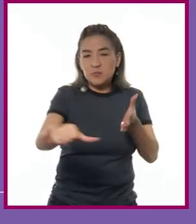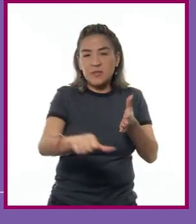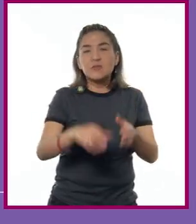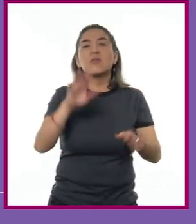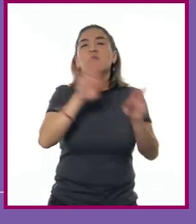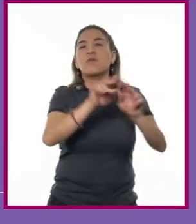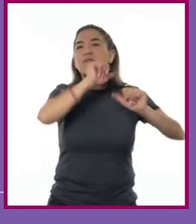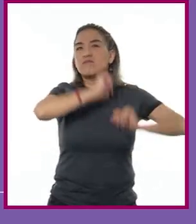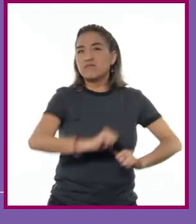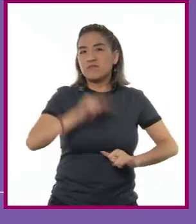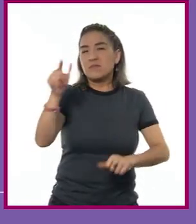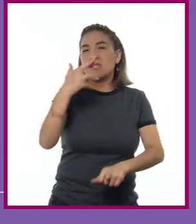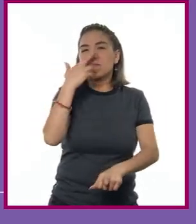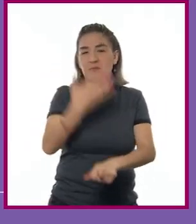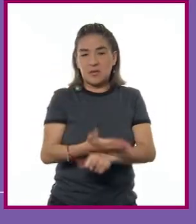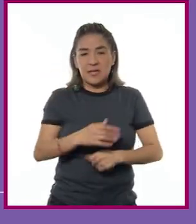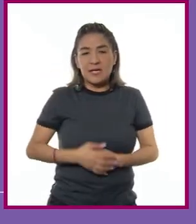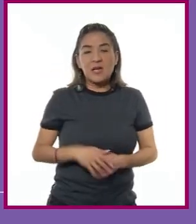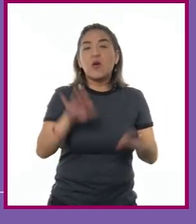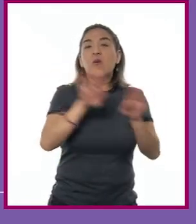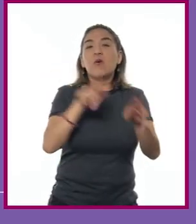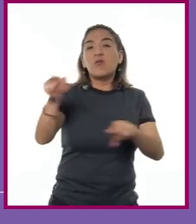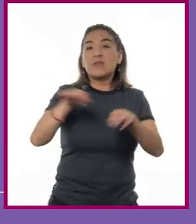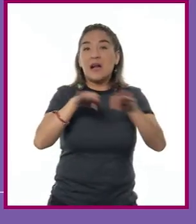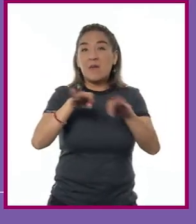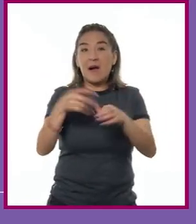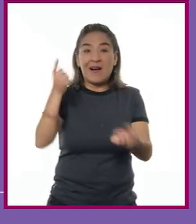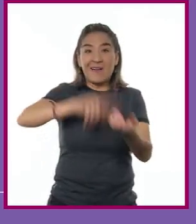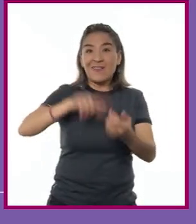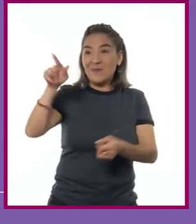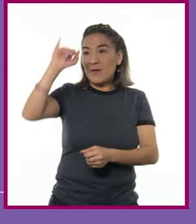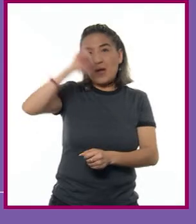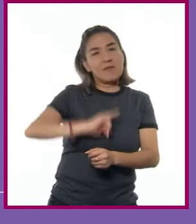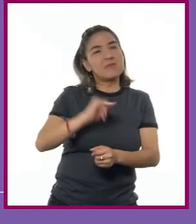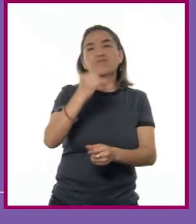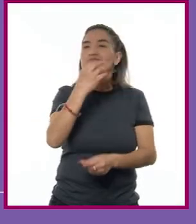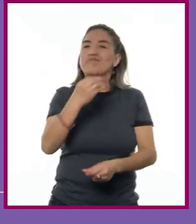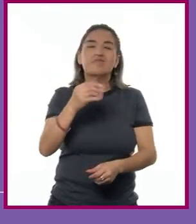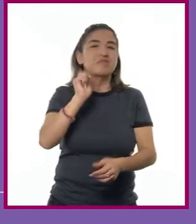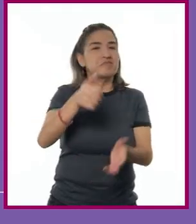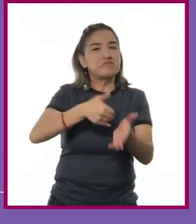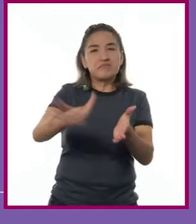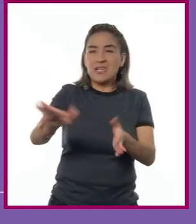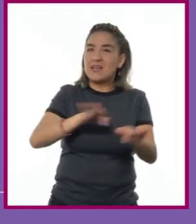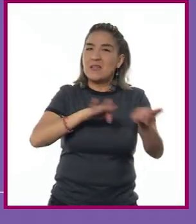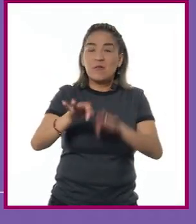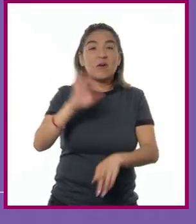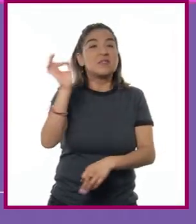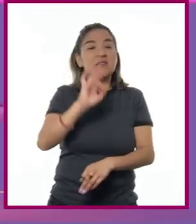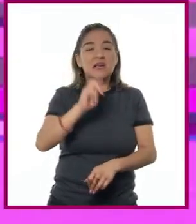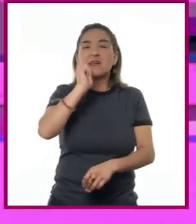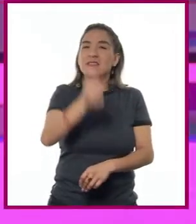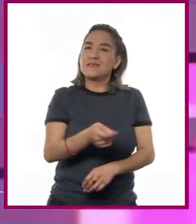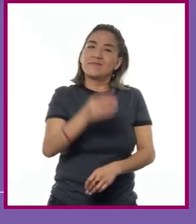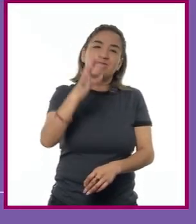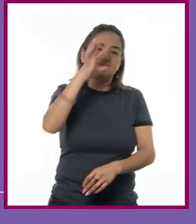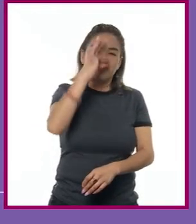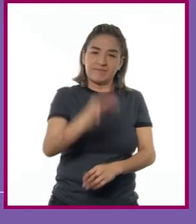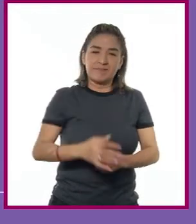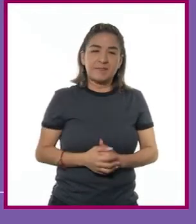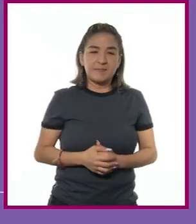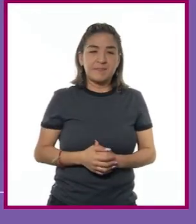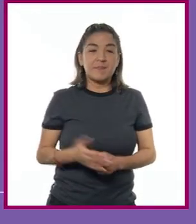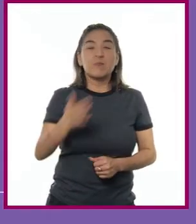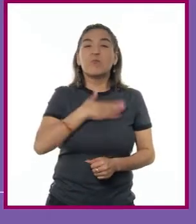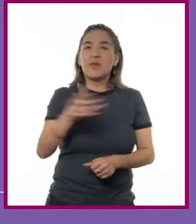o comisión, la destitución del puesto y la sanción económica hasta la inhabilitación. Buen